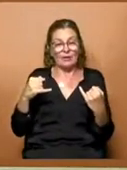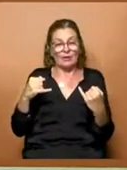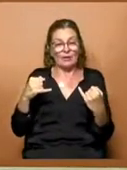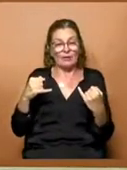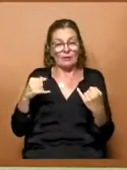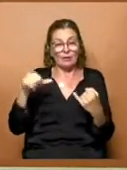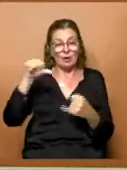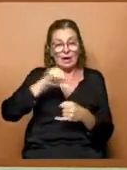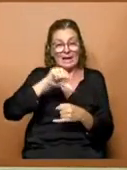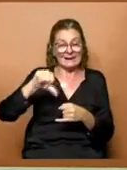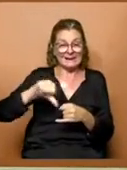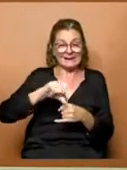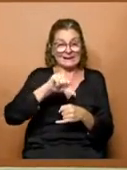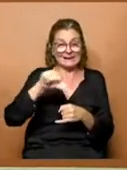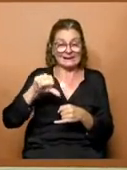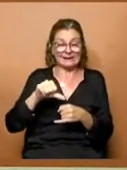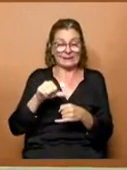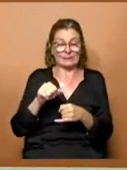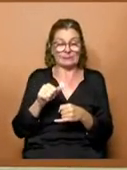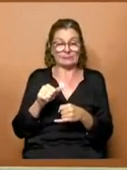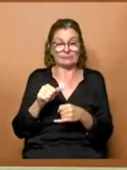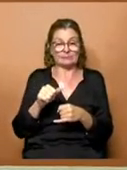con aceite.